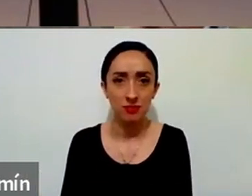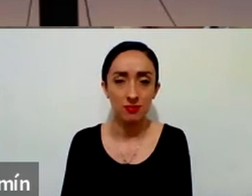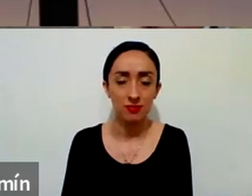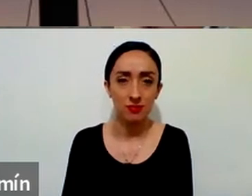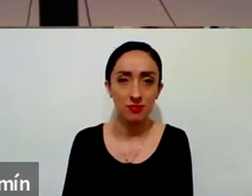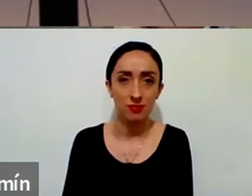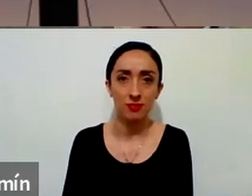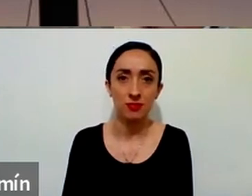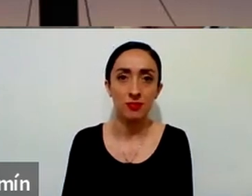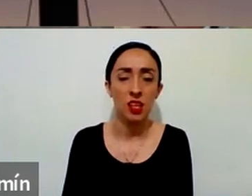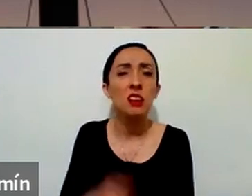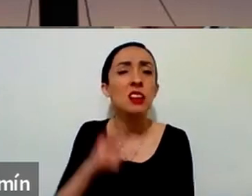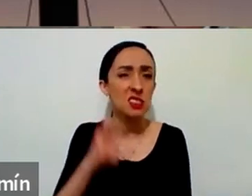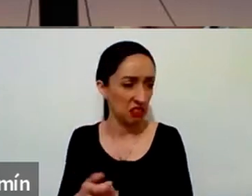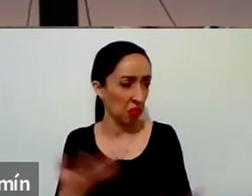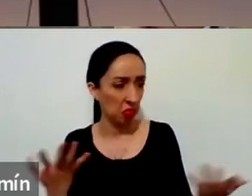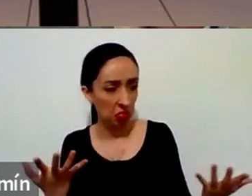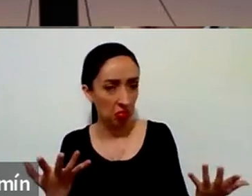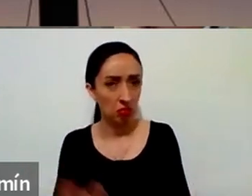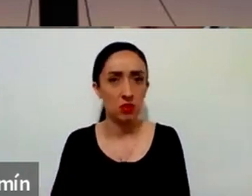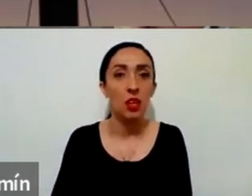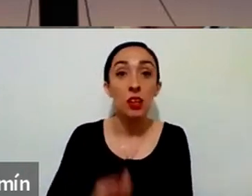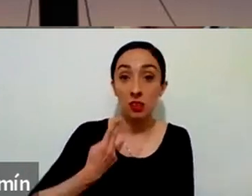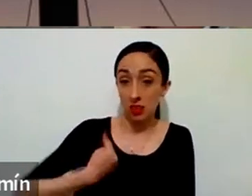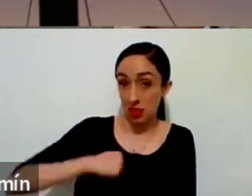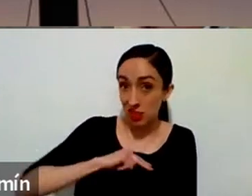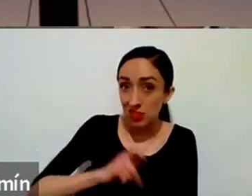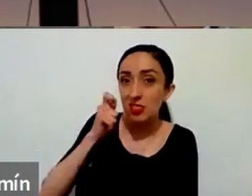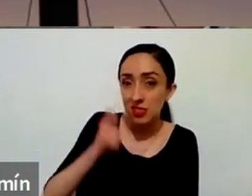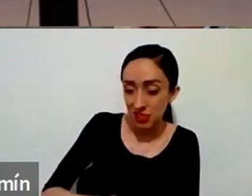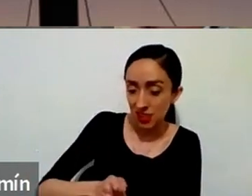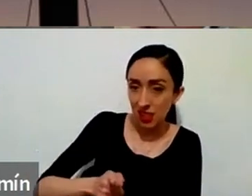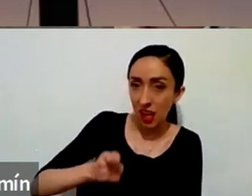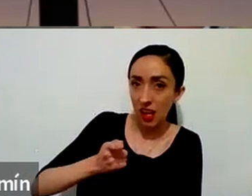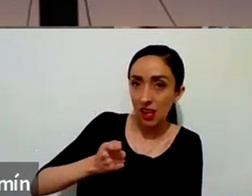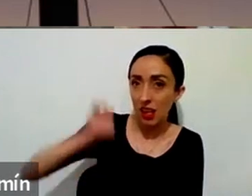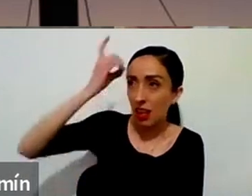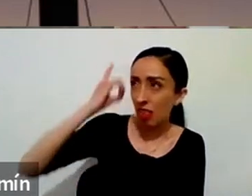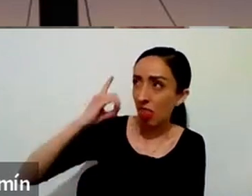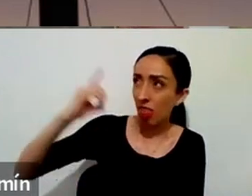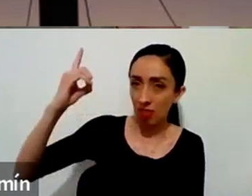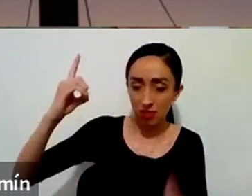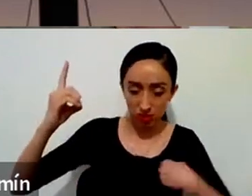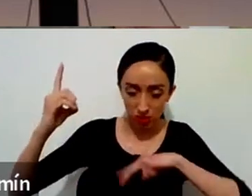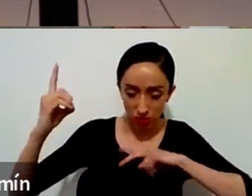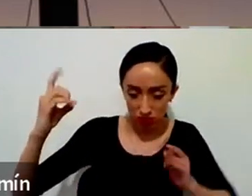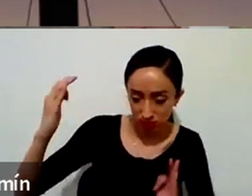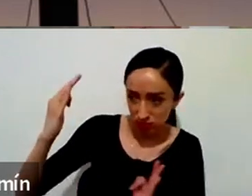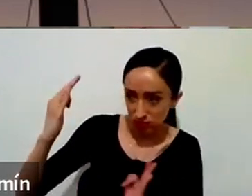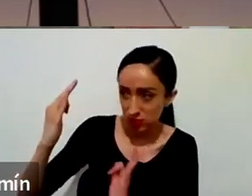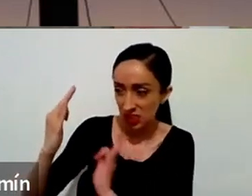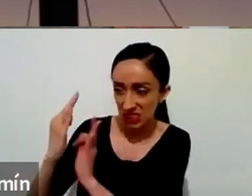Más bien es el medio por el cual nos convertimos plenamente a nosotros mismos. Hay